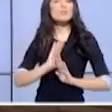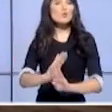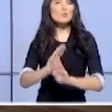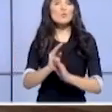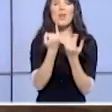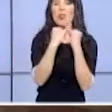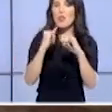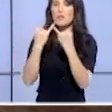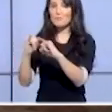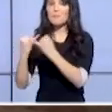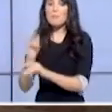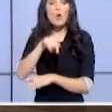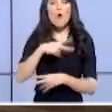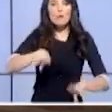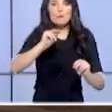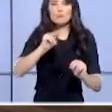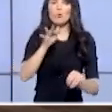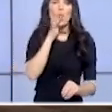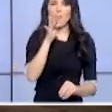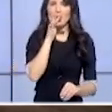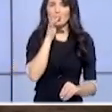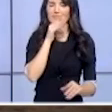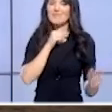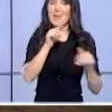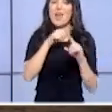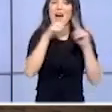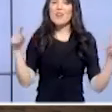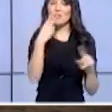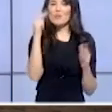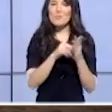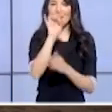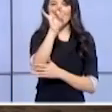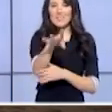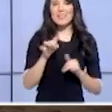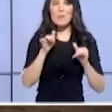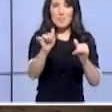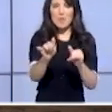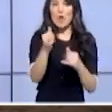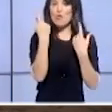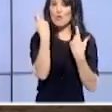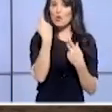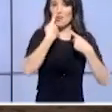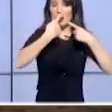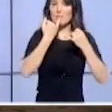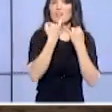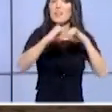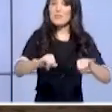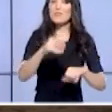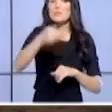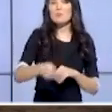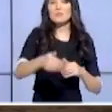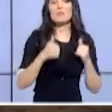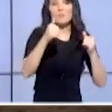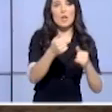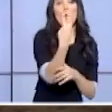su memoria con grandes eventos Pero esto no acaba aquí 2015 comenzará con dos grandes Efemérides